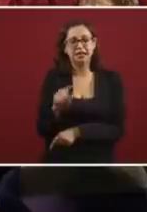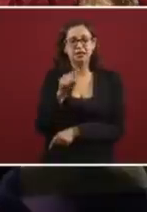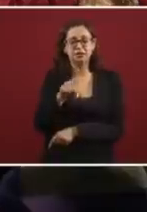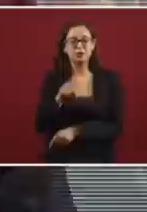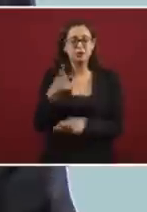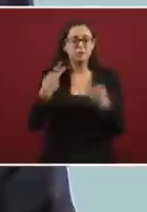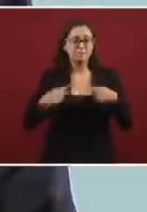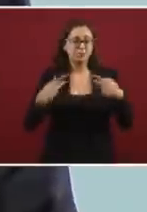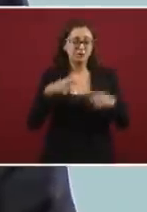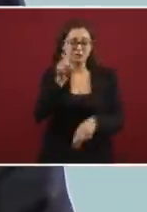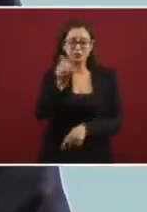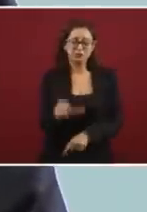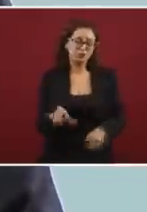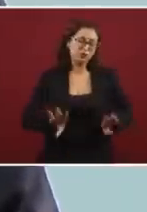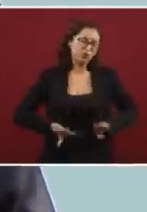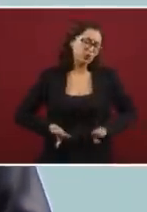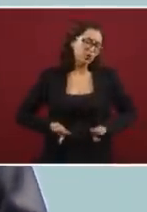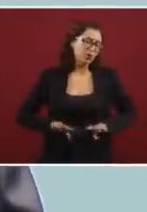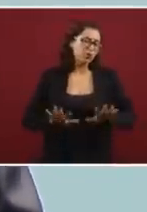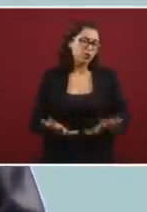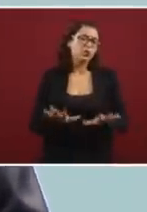una persona extraordinaria